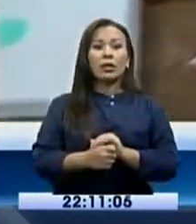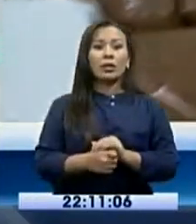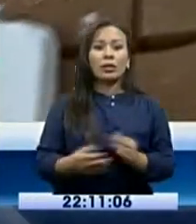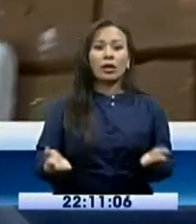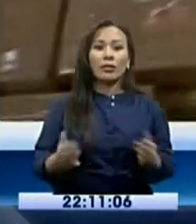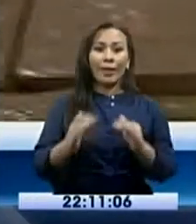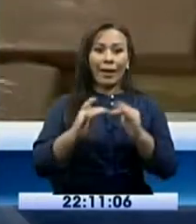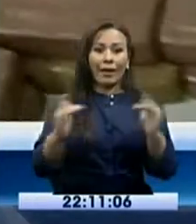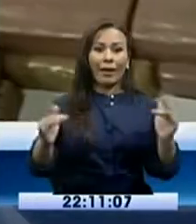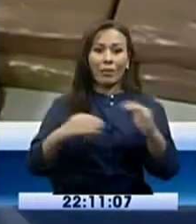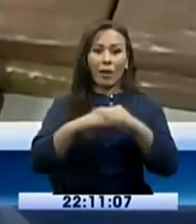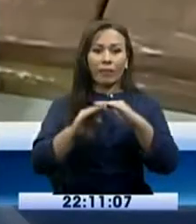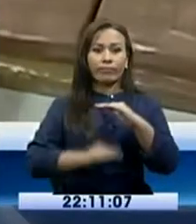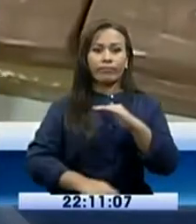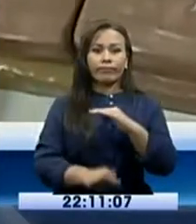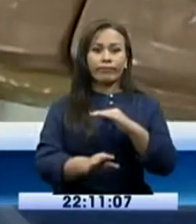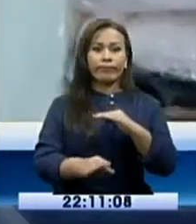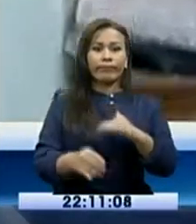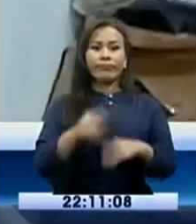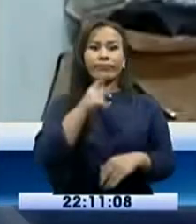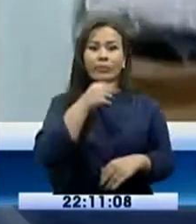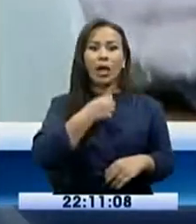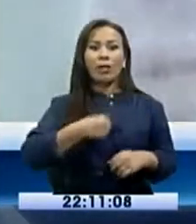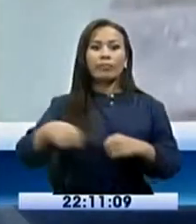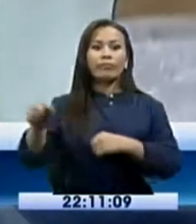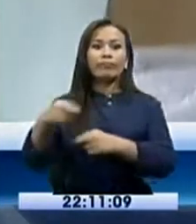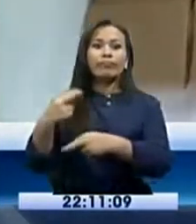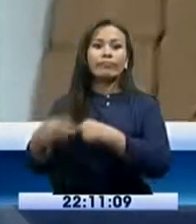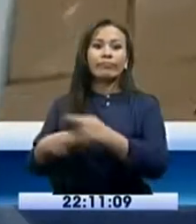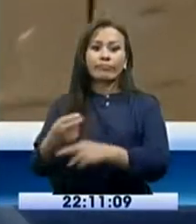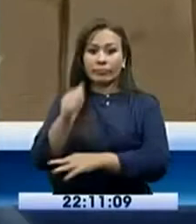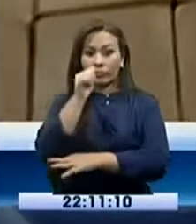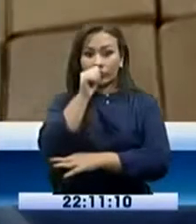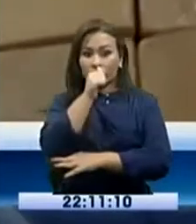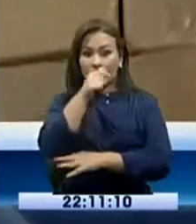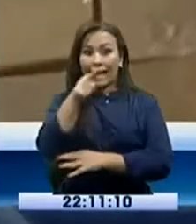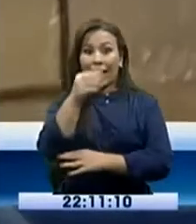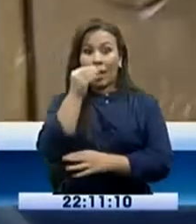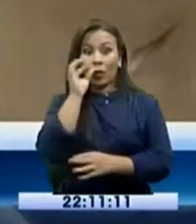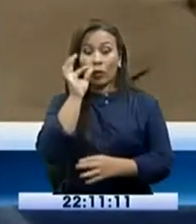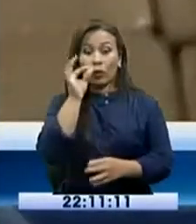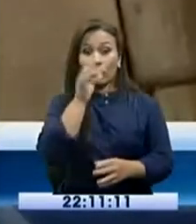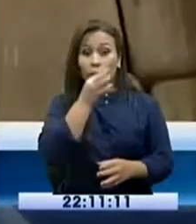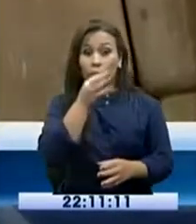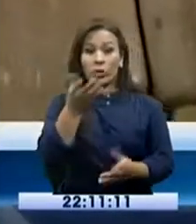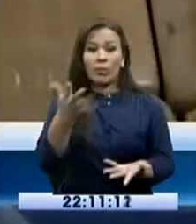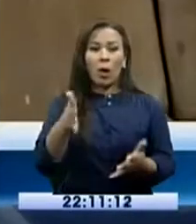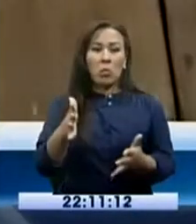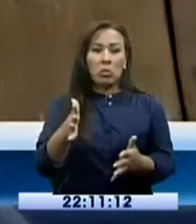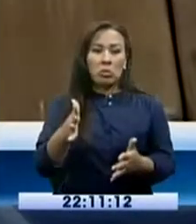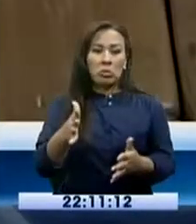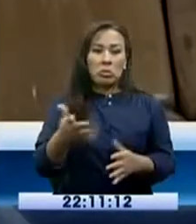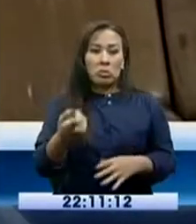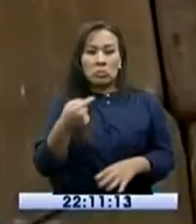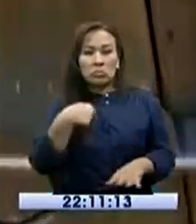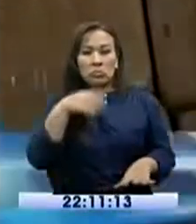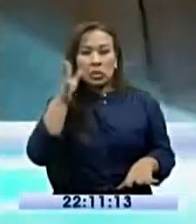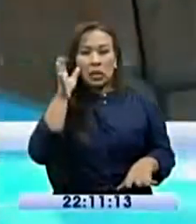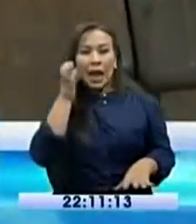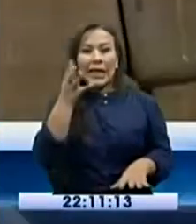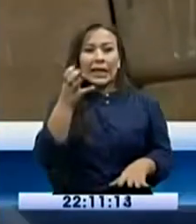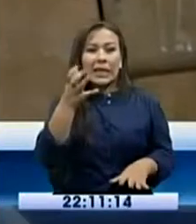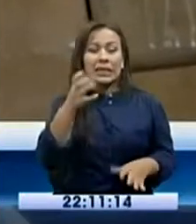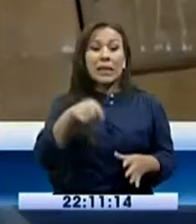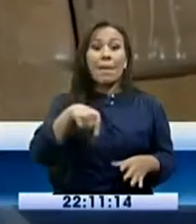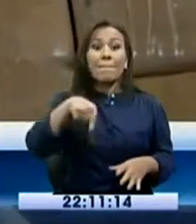una cama y se cree iban destinados al microtráfico. Esta droga en el mercado tendría un precio promedio de